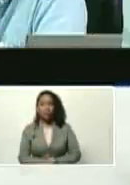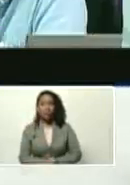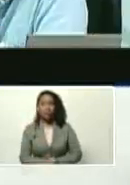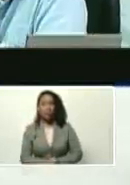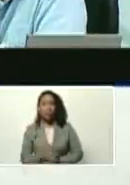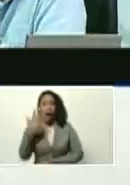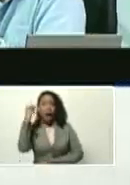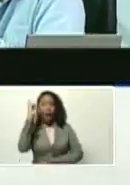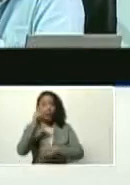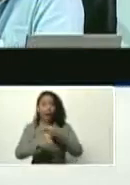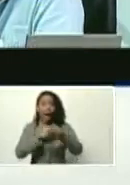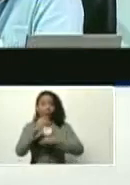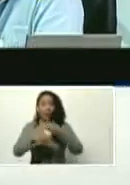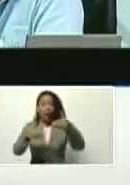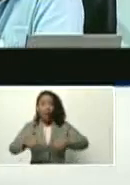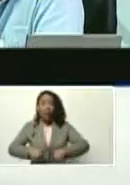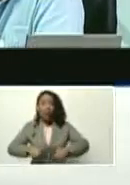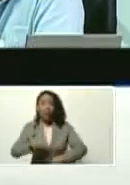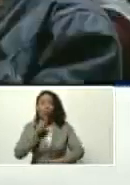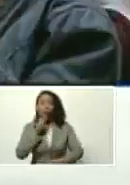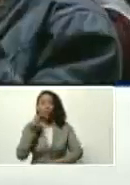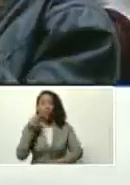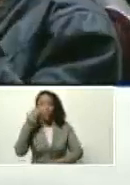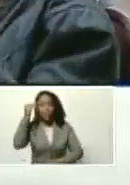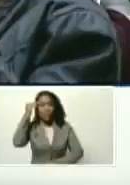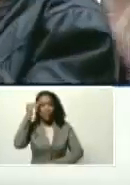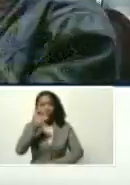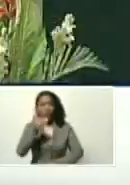Hay que hacer un gran esfuerzo con la juventud militar.